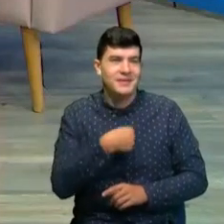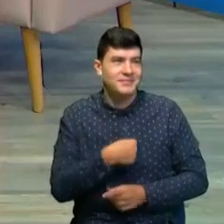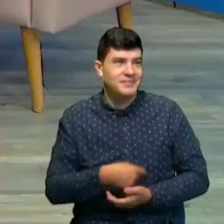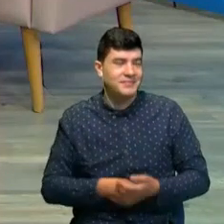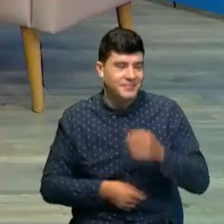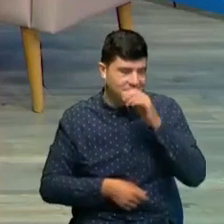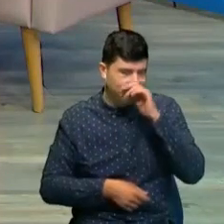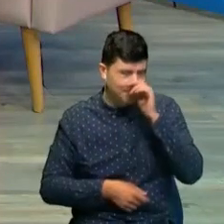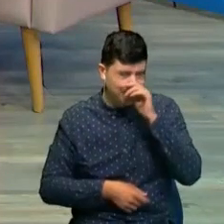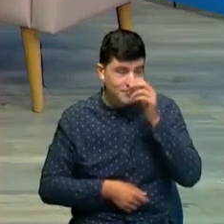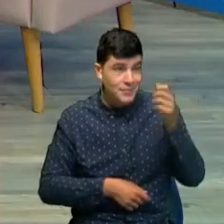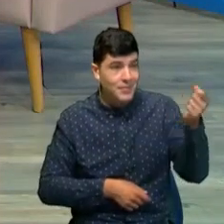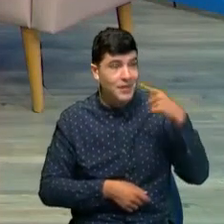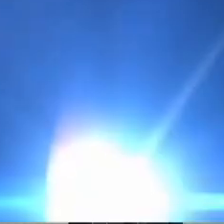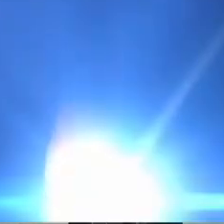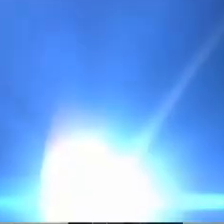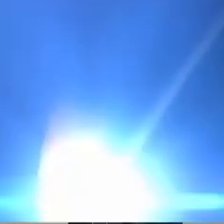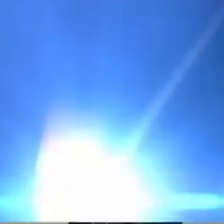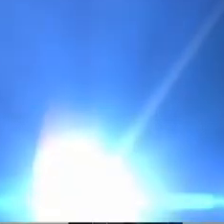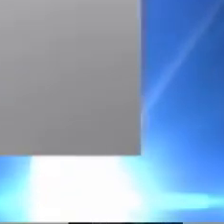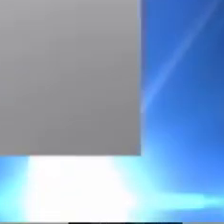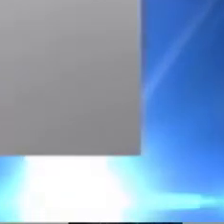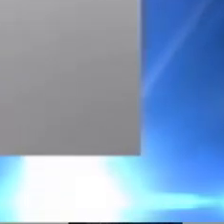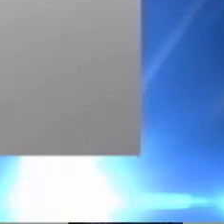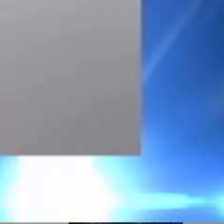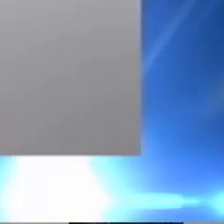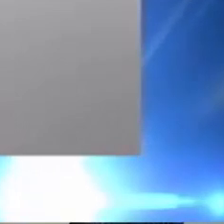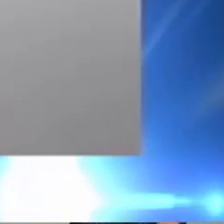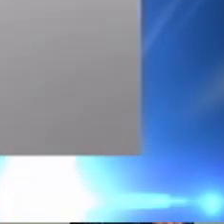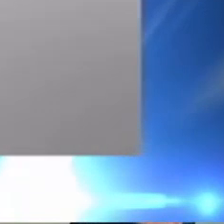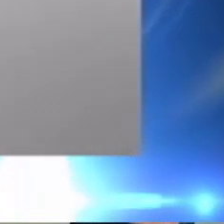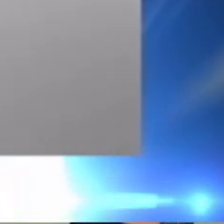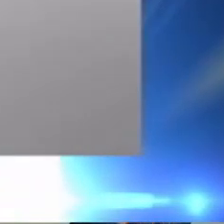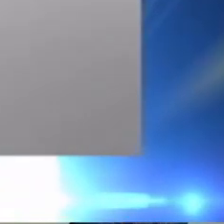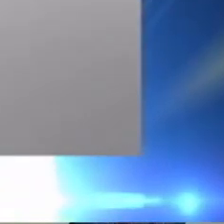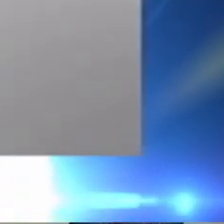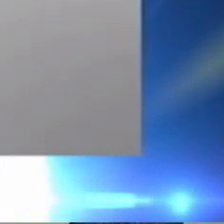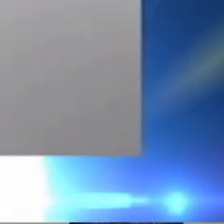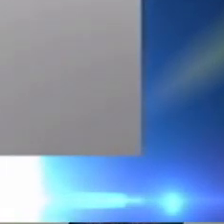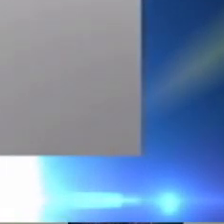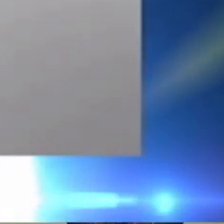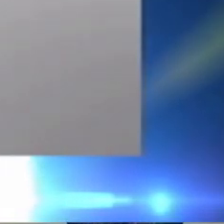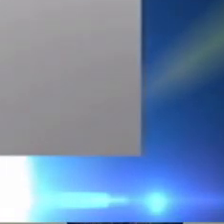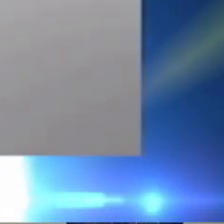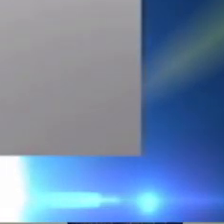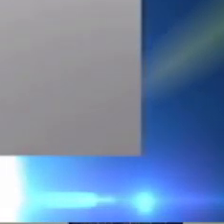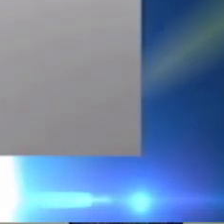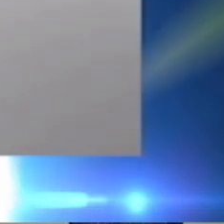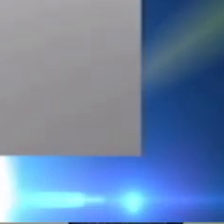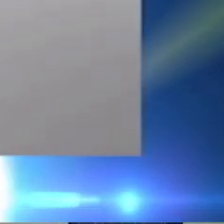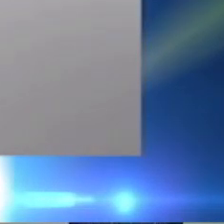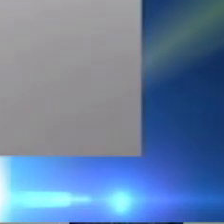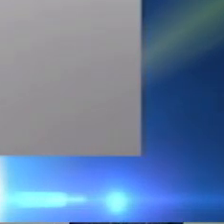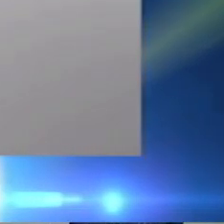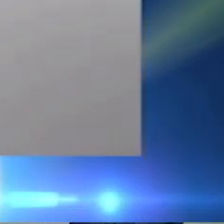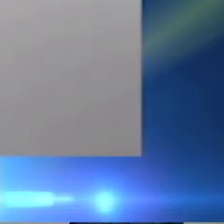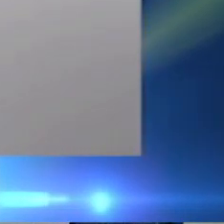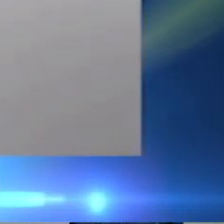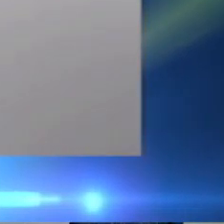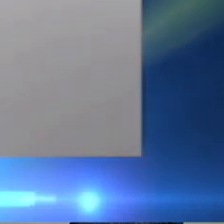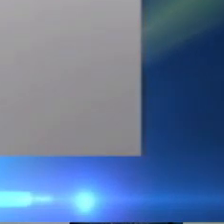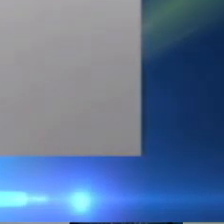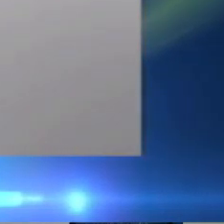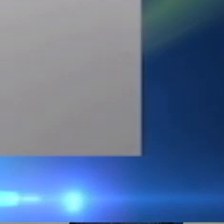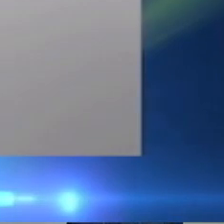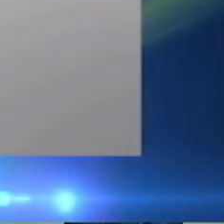pregunta es si la ley prepensional alcanza a beneficiar al empleado que ya tiene las semanas cotizadas por ley, pero solo le